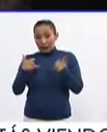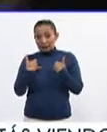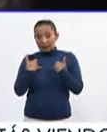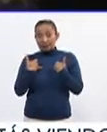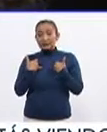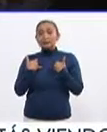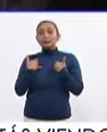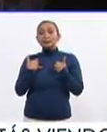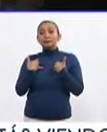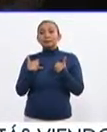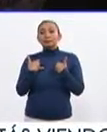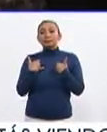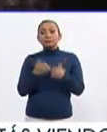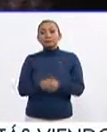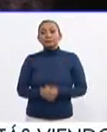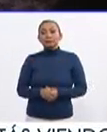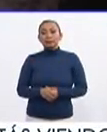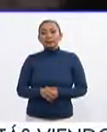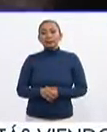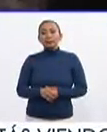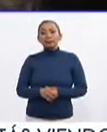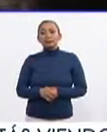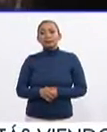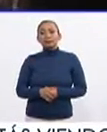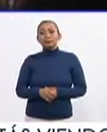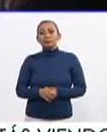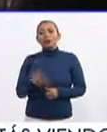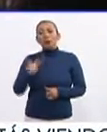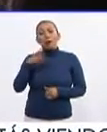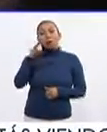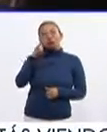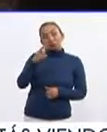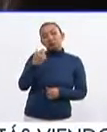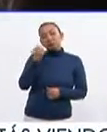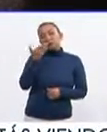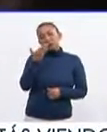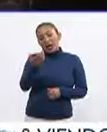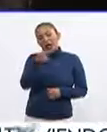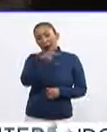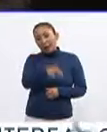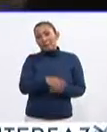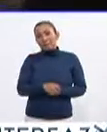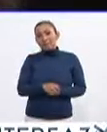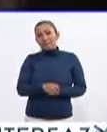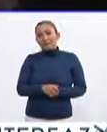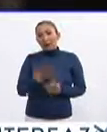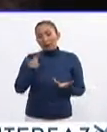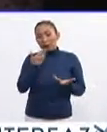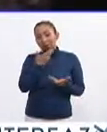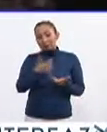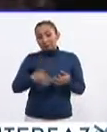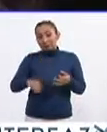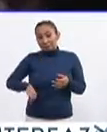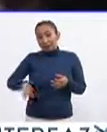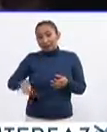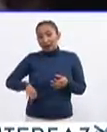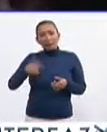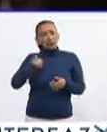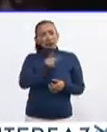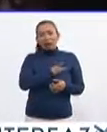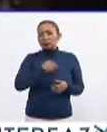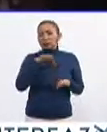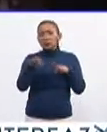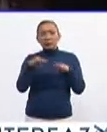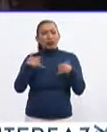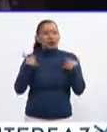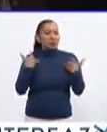que sí, como esperaba, me resultó muy atractiva. A mí me encanta